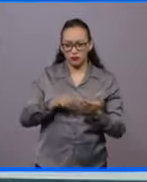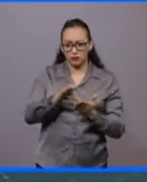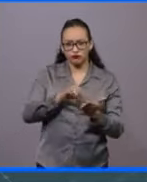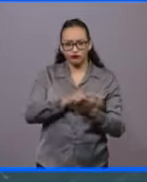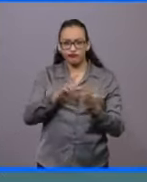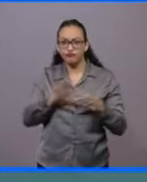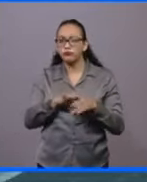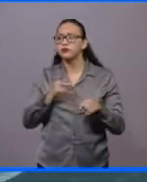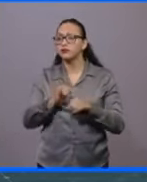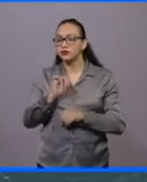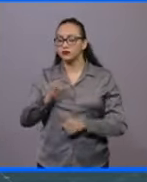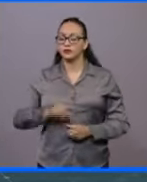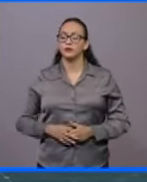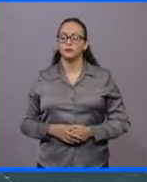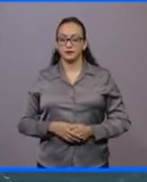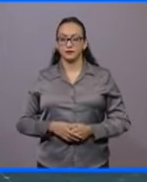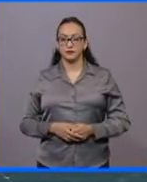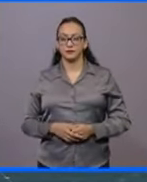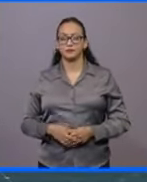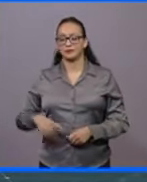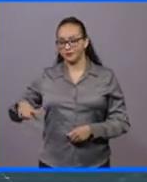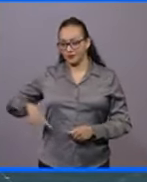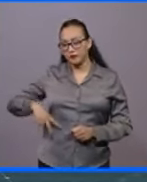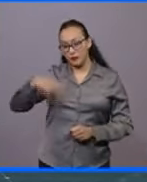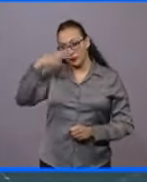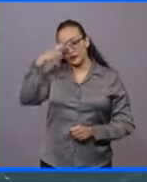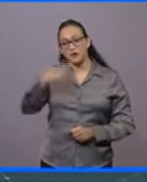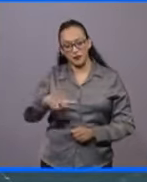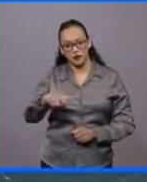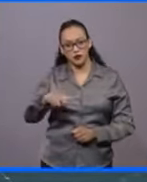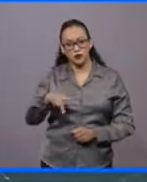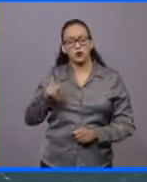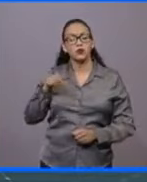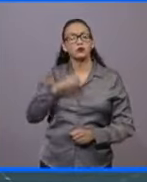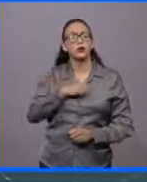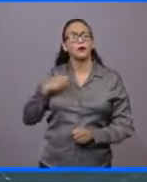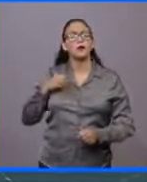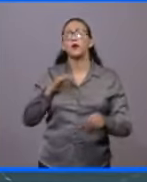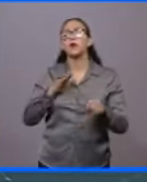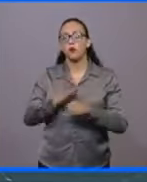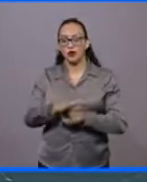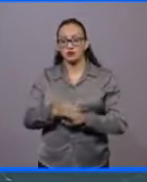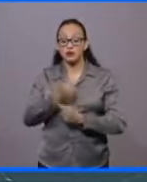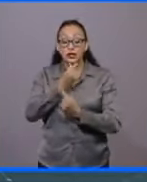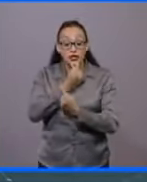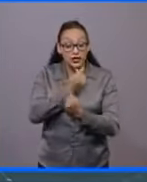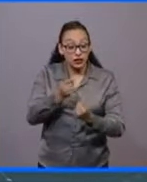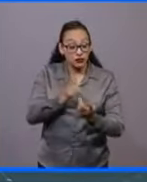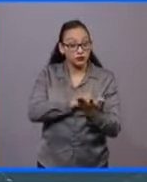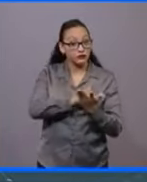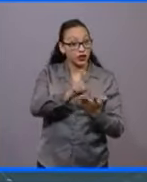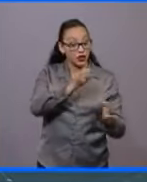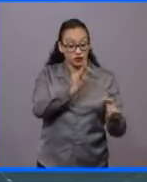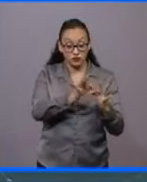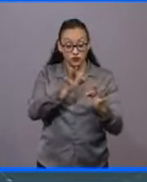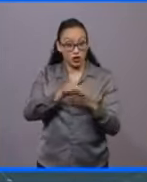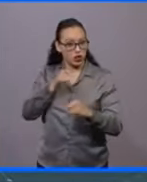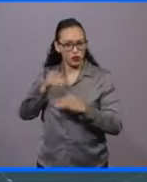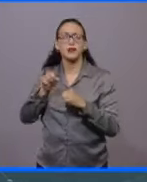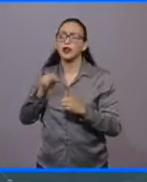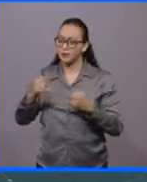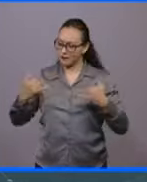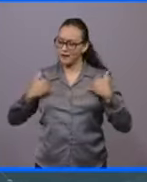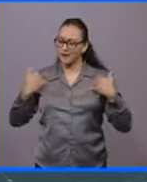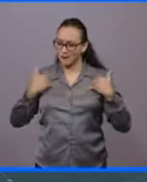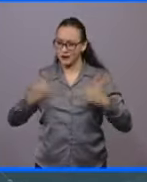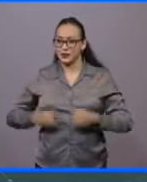sala. El Estado mexicano está obligado a garantizar los derechos de niñas, niños y adolescentes,